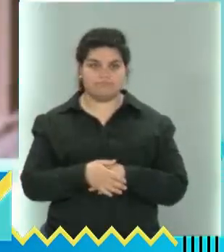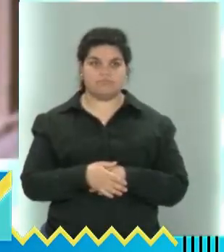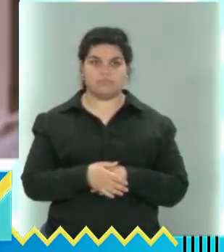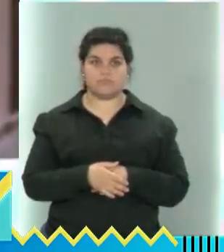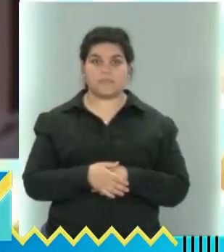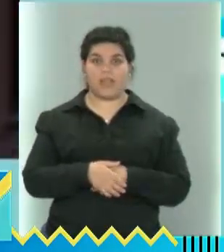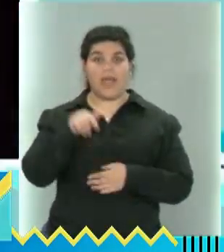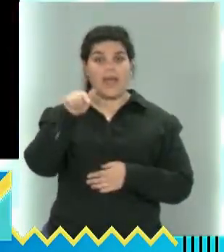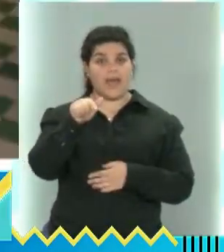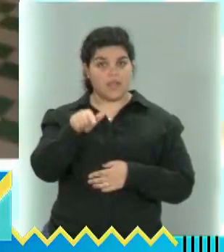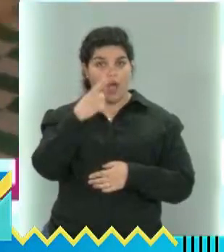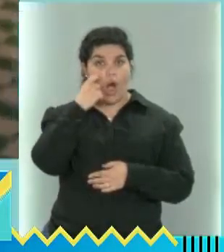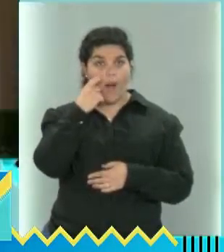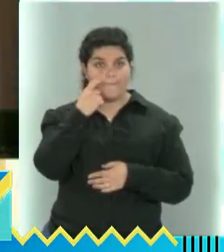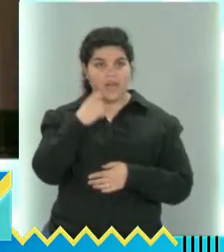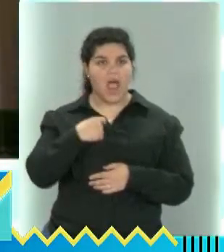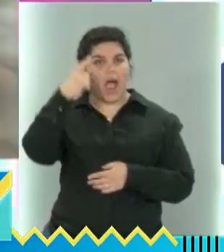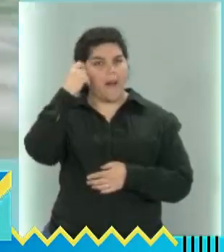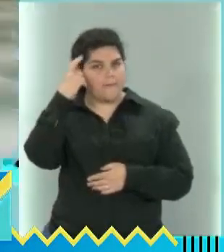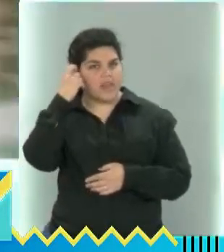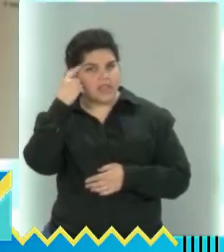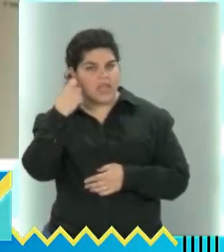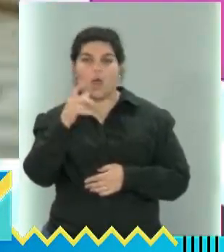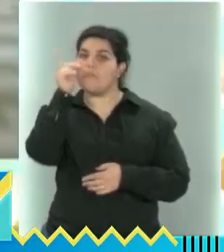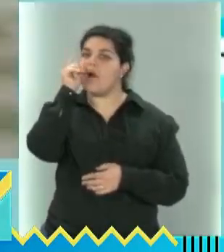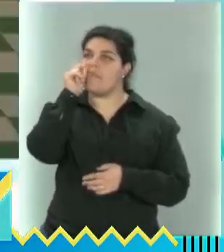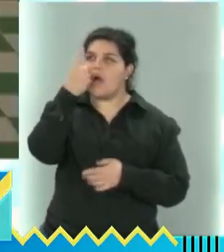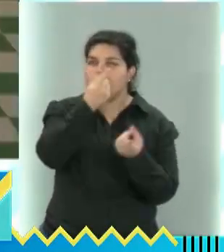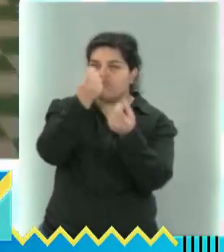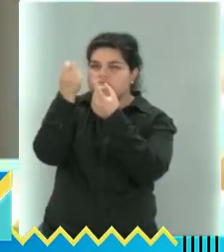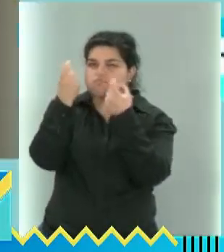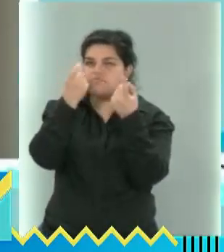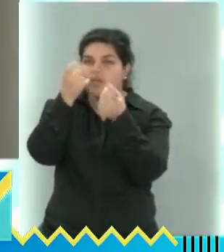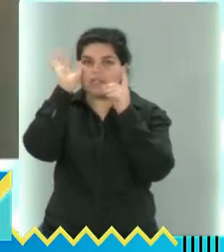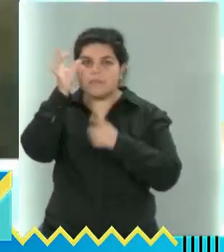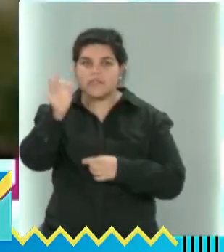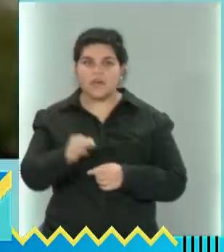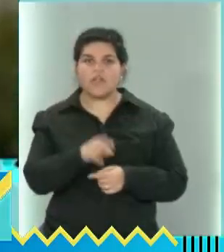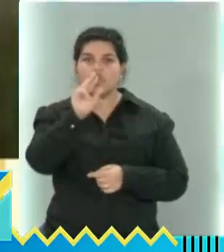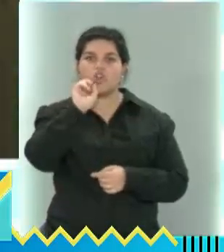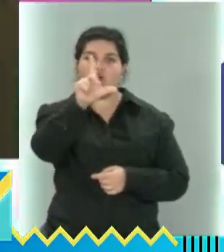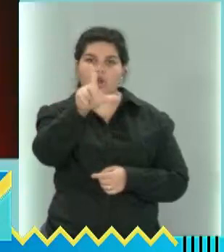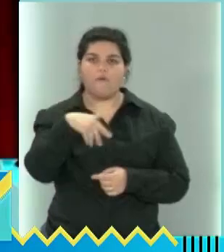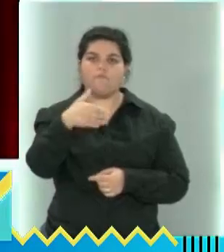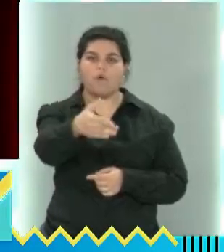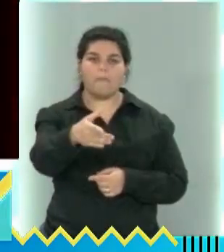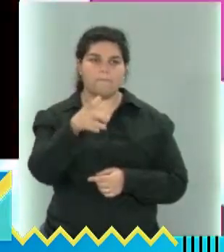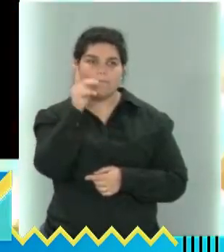película, William va a tratar de aprender de su progenitor mientras se plantea su propio rol como futuro padre.